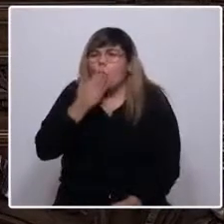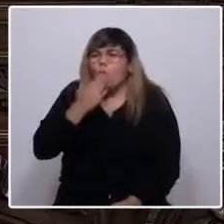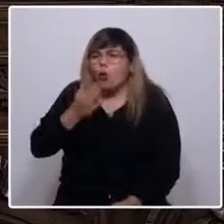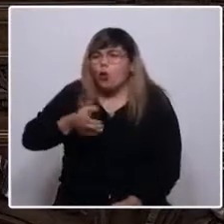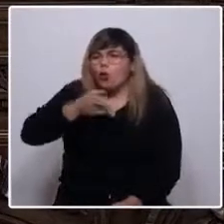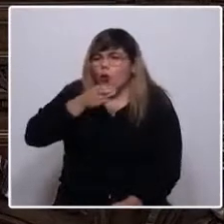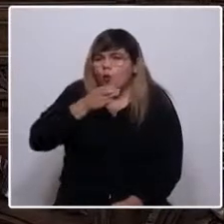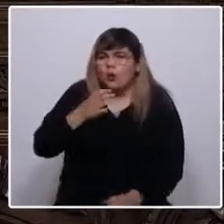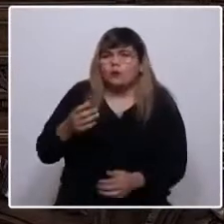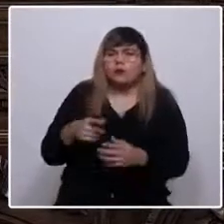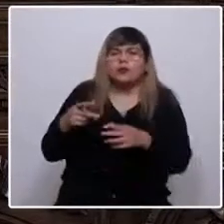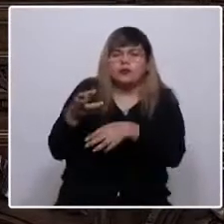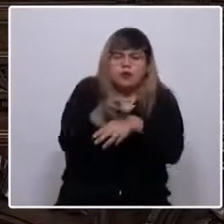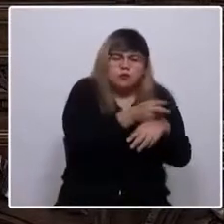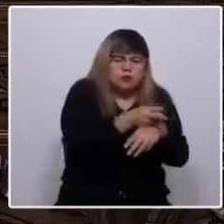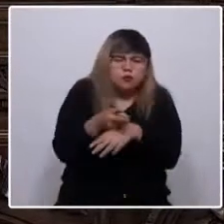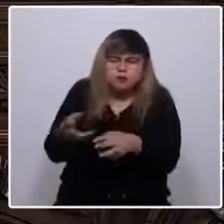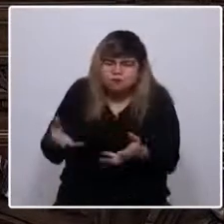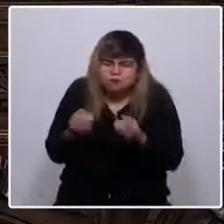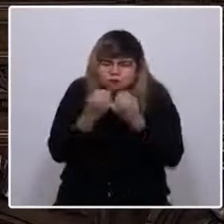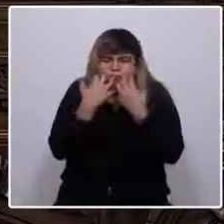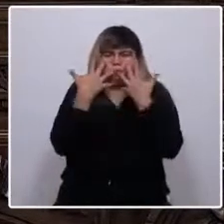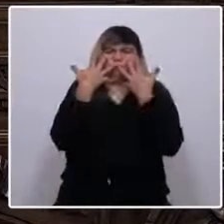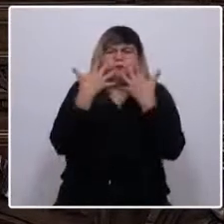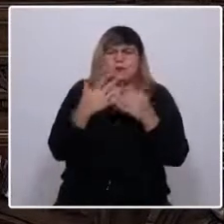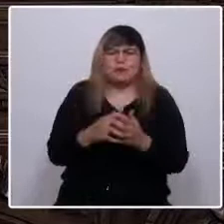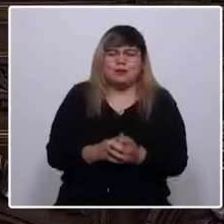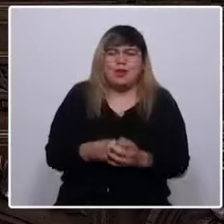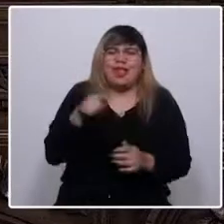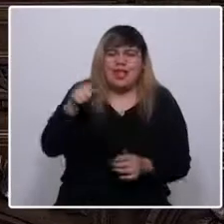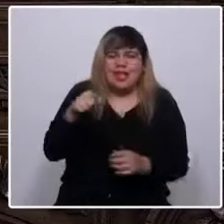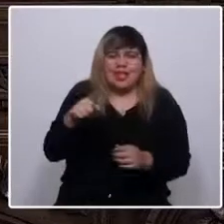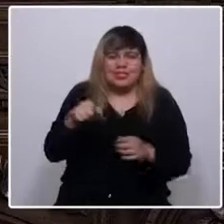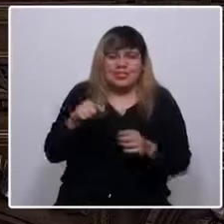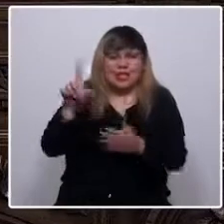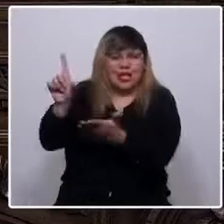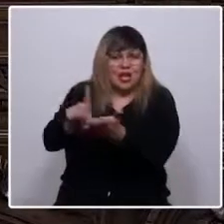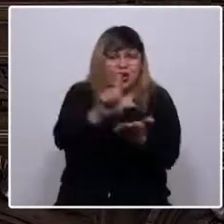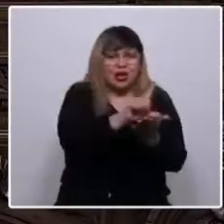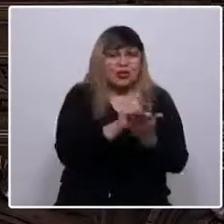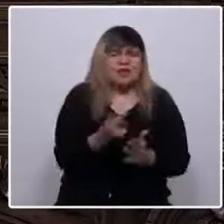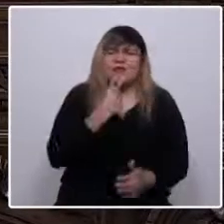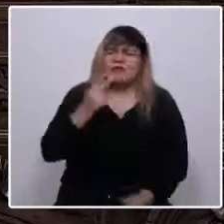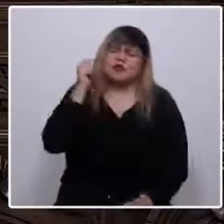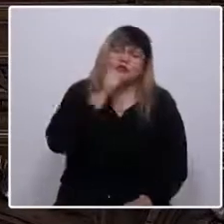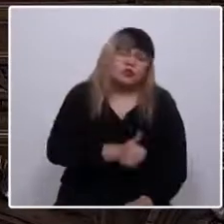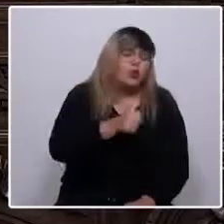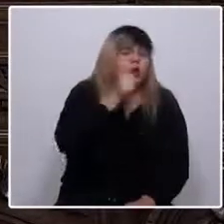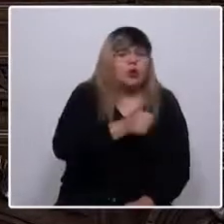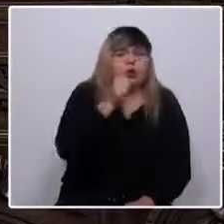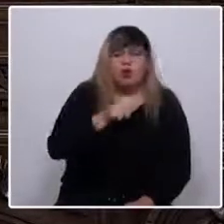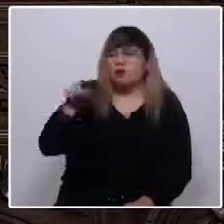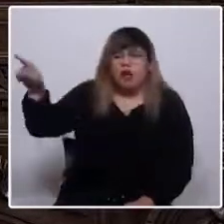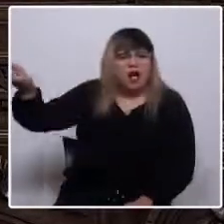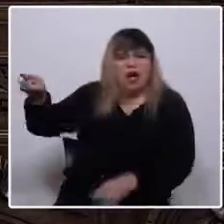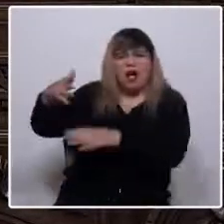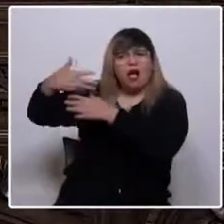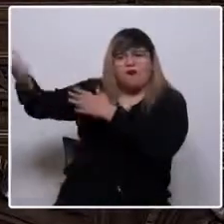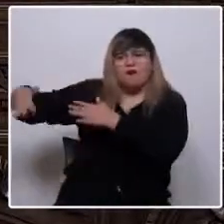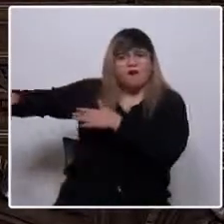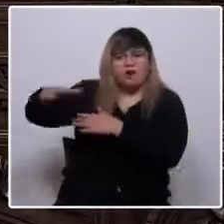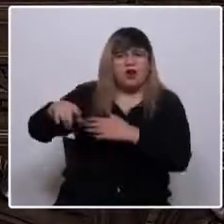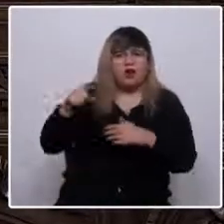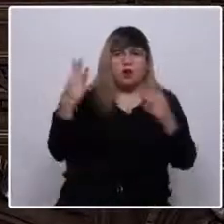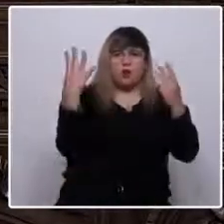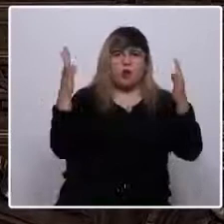cítricos y los pesticidas es por eso este tipo de realidades viven todos los días están allá afuera no la vemos acá entre estas